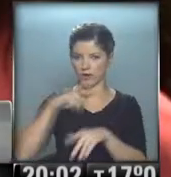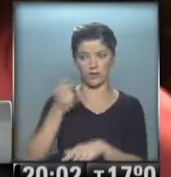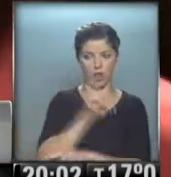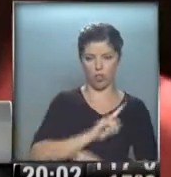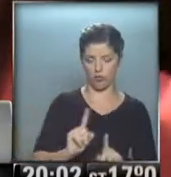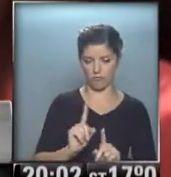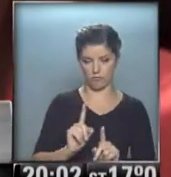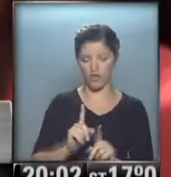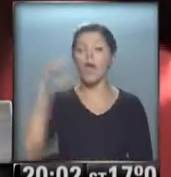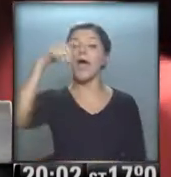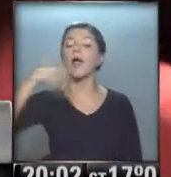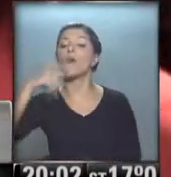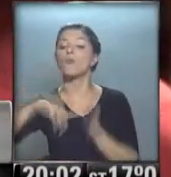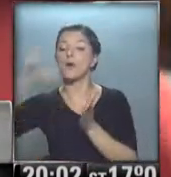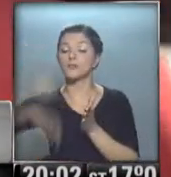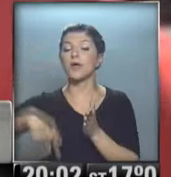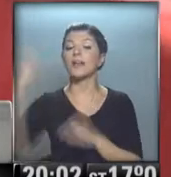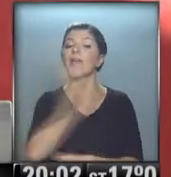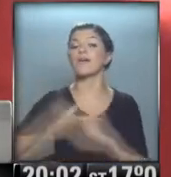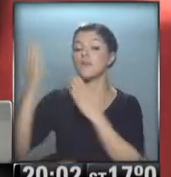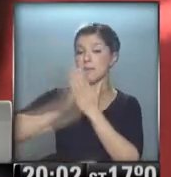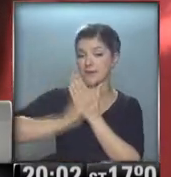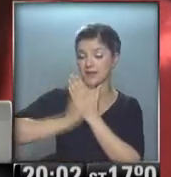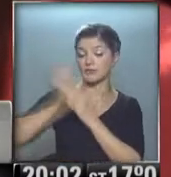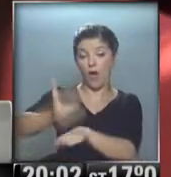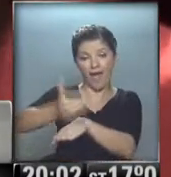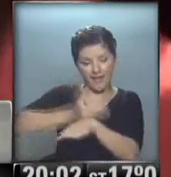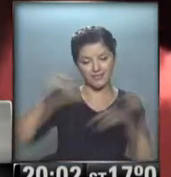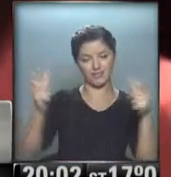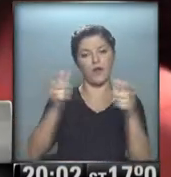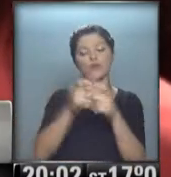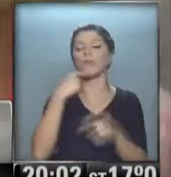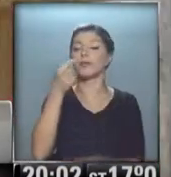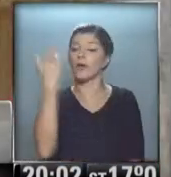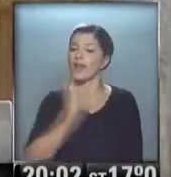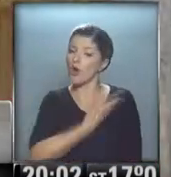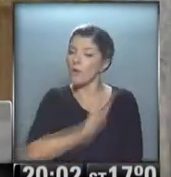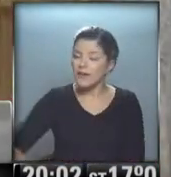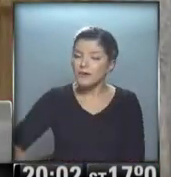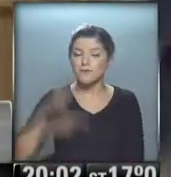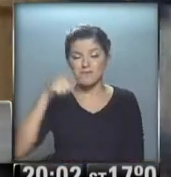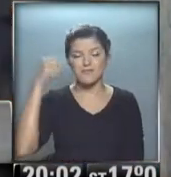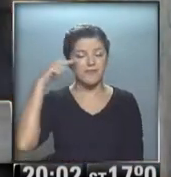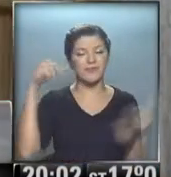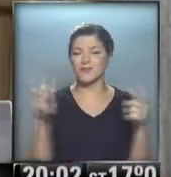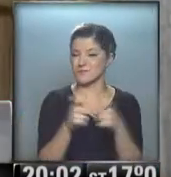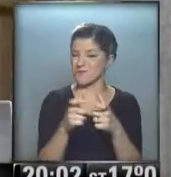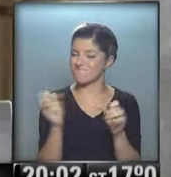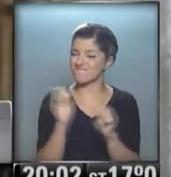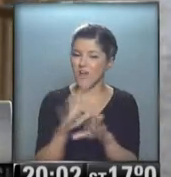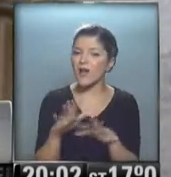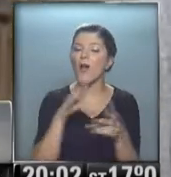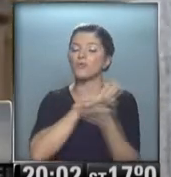Aires, el jefe de gabinete, Jorge Capitanich, había dicho antes de la audiencia que el gobierno no tenía expectativas favorables sobre la reunión